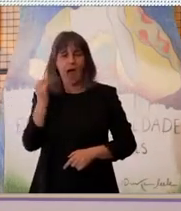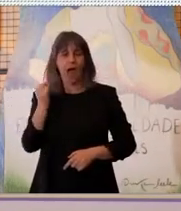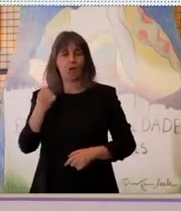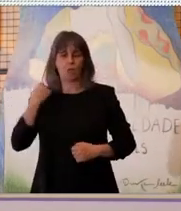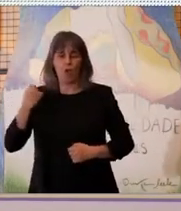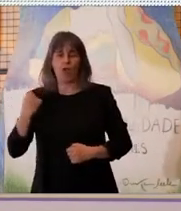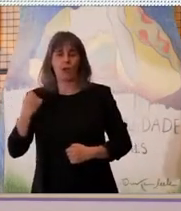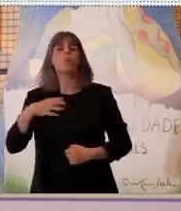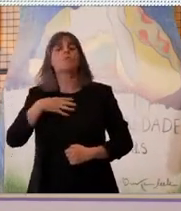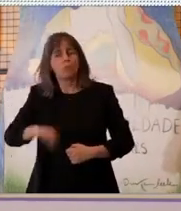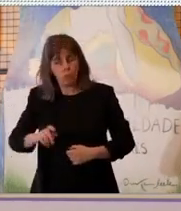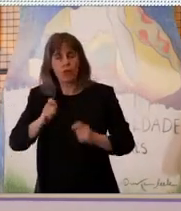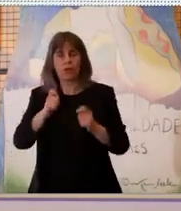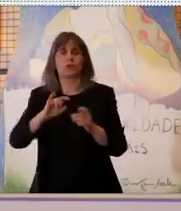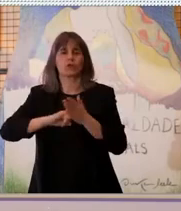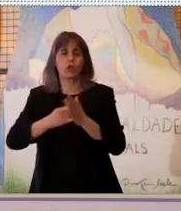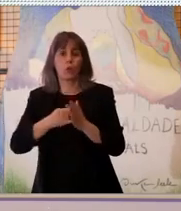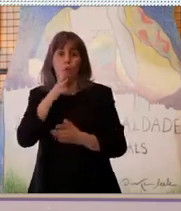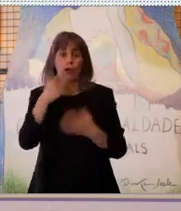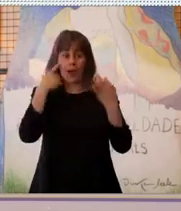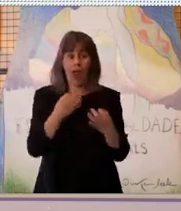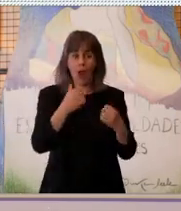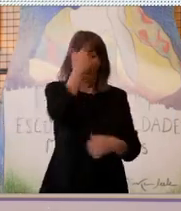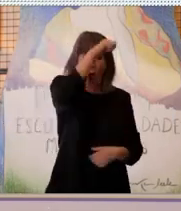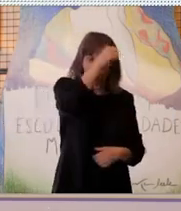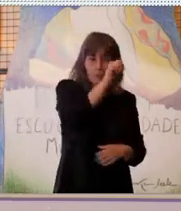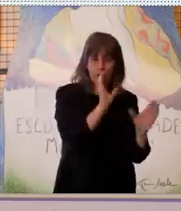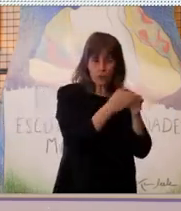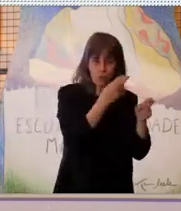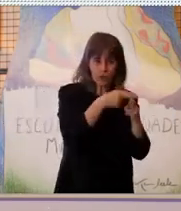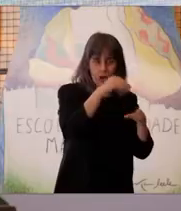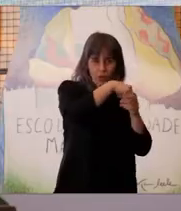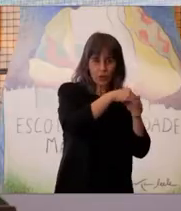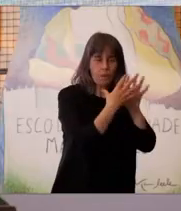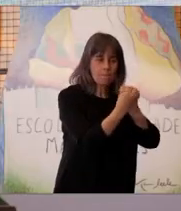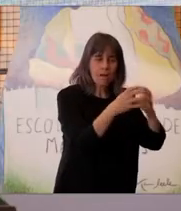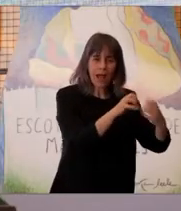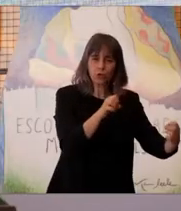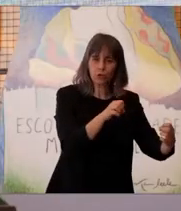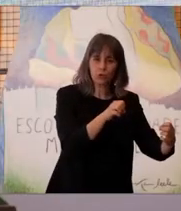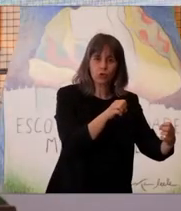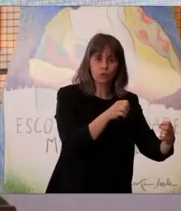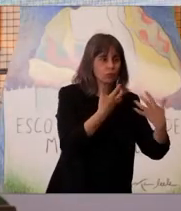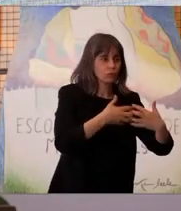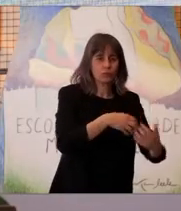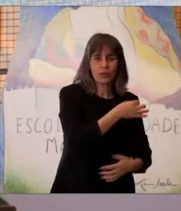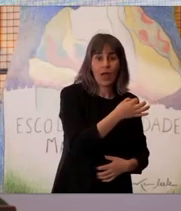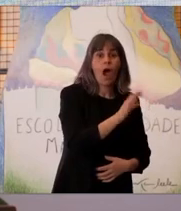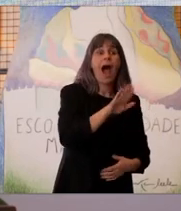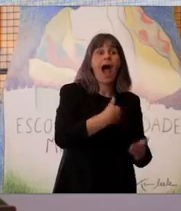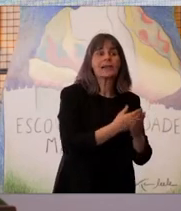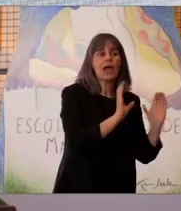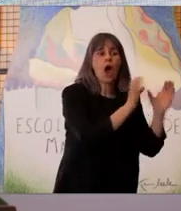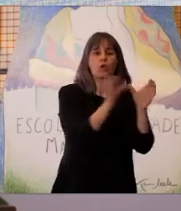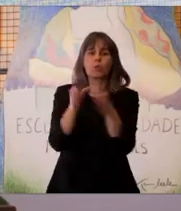los pactos entre varones en los partidos funcionan absolutamente en los partidos y entre los partidos